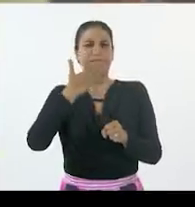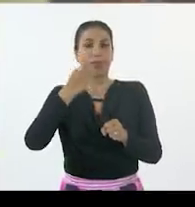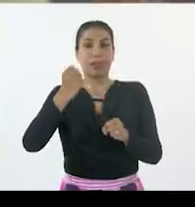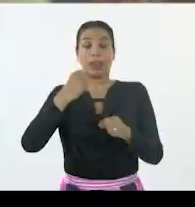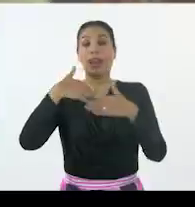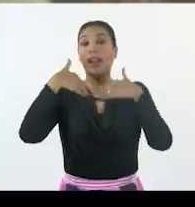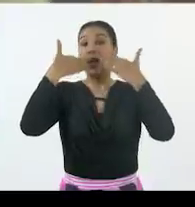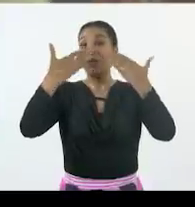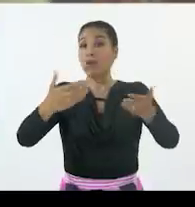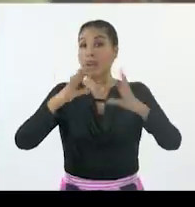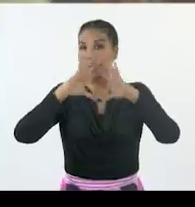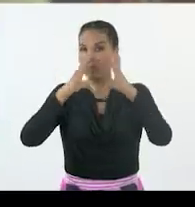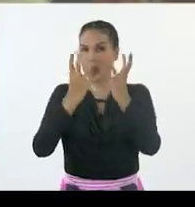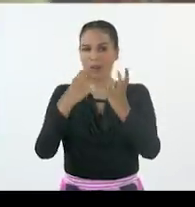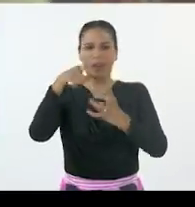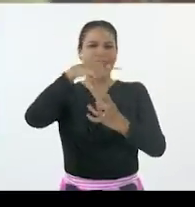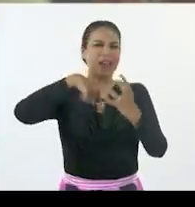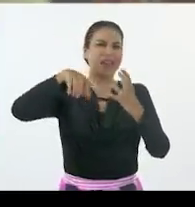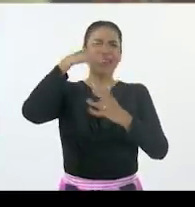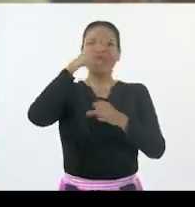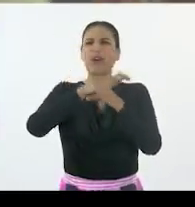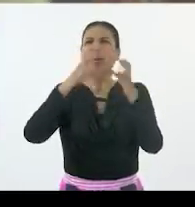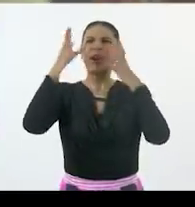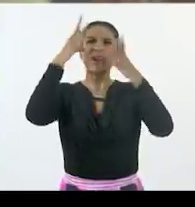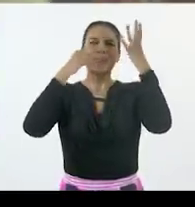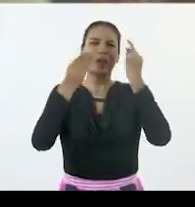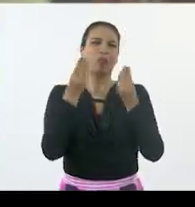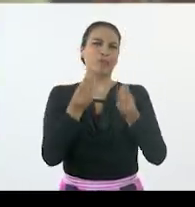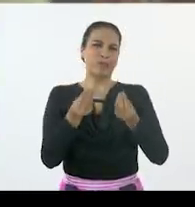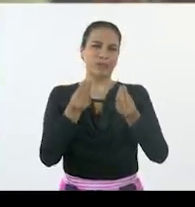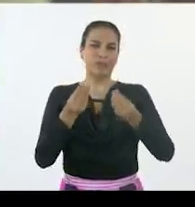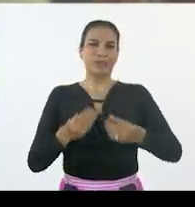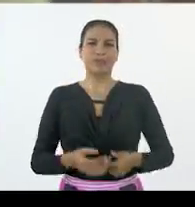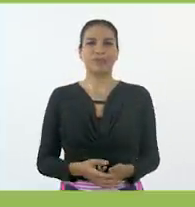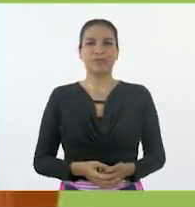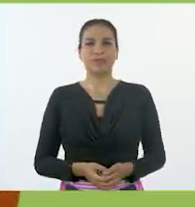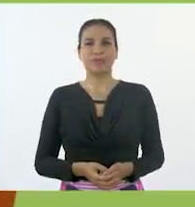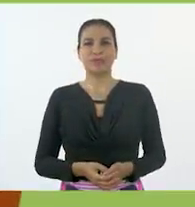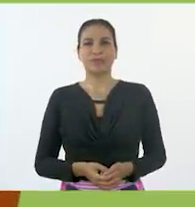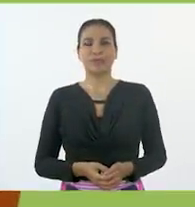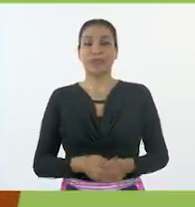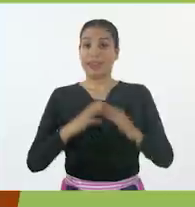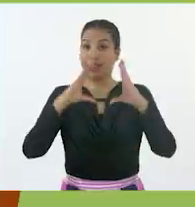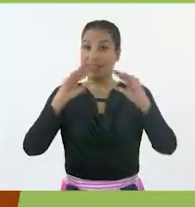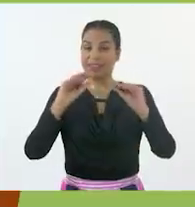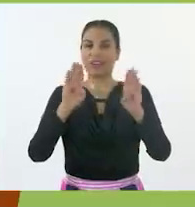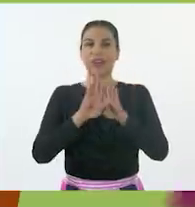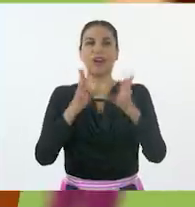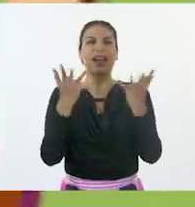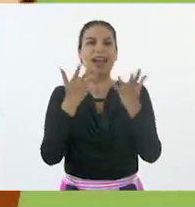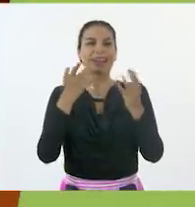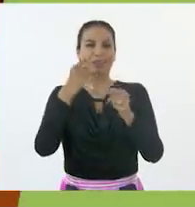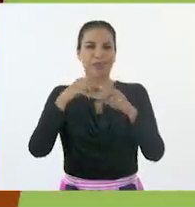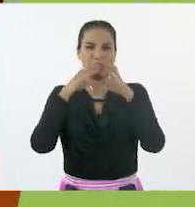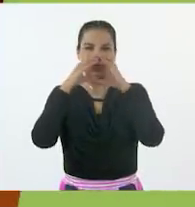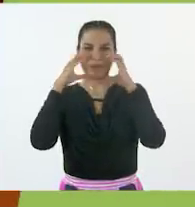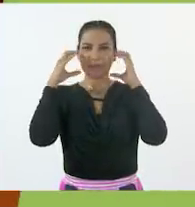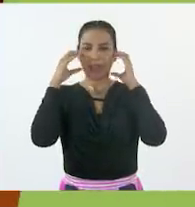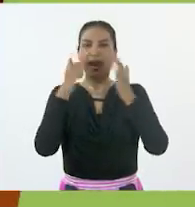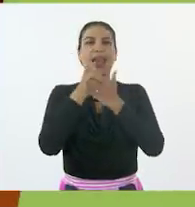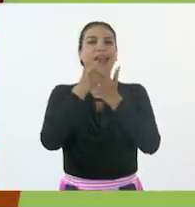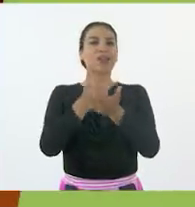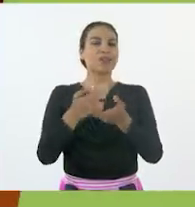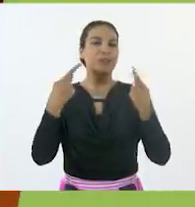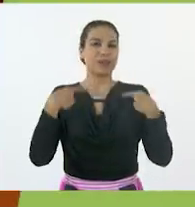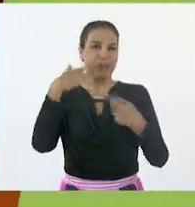afuera, el mundo está lleno de conocimiento por descubrir. Te enseñaremos cómo armar un cubrebocas con ayuda